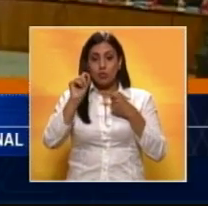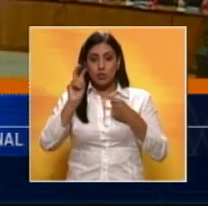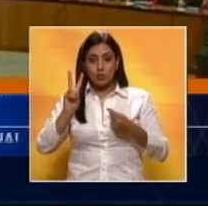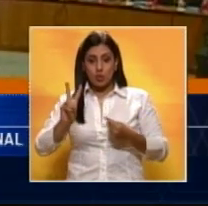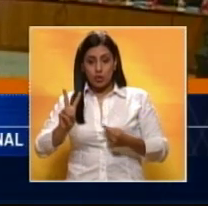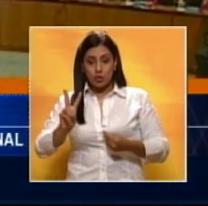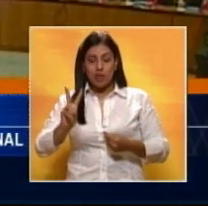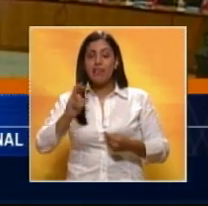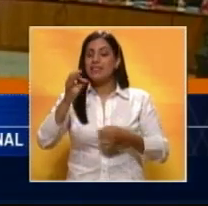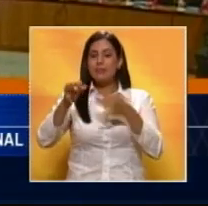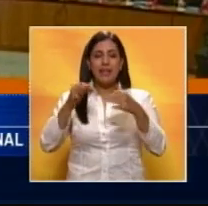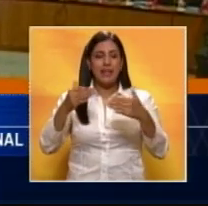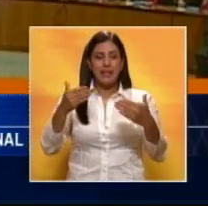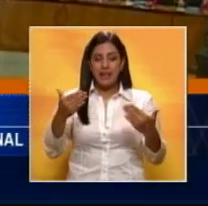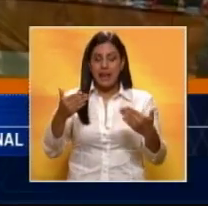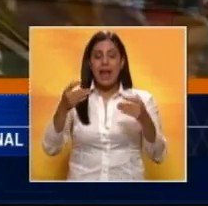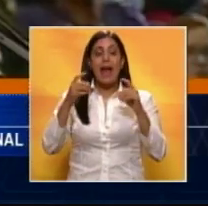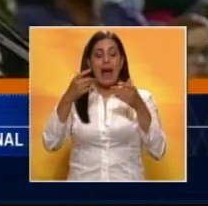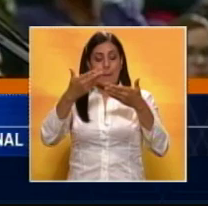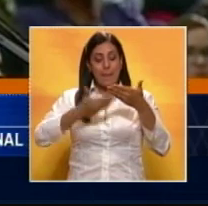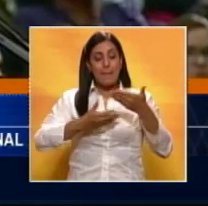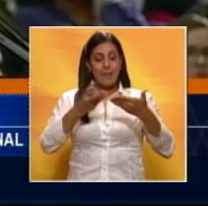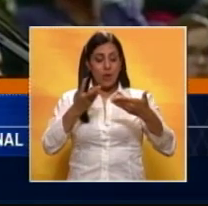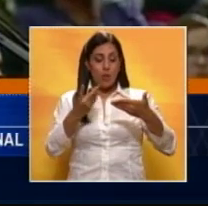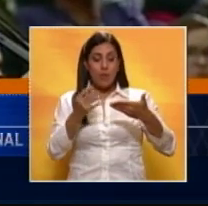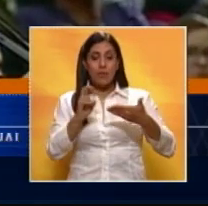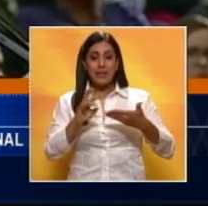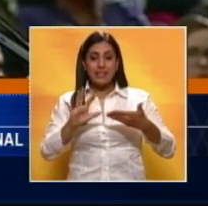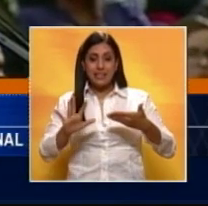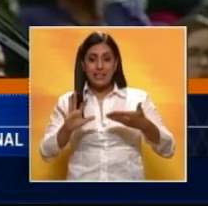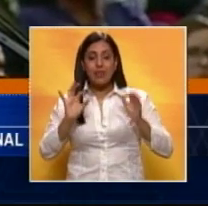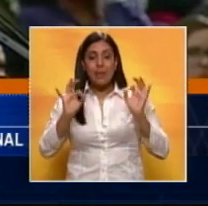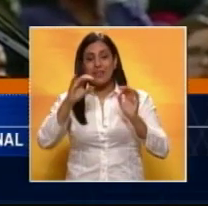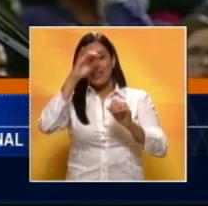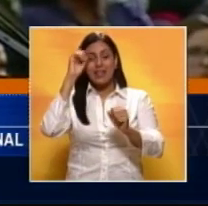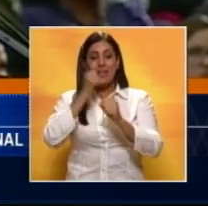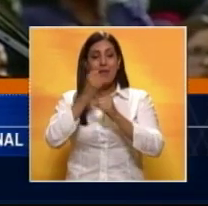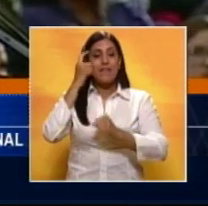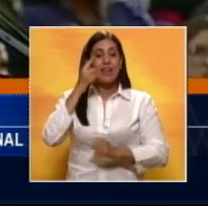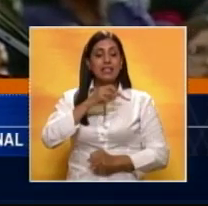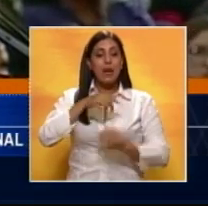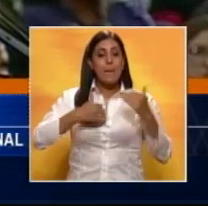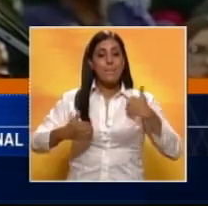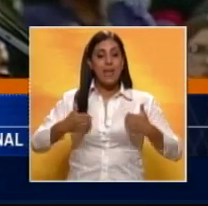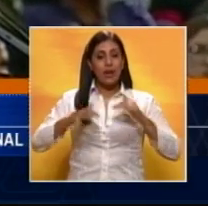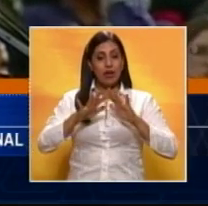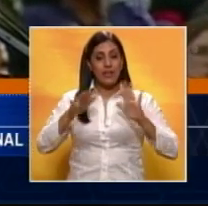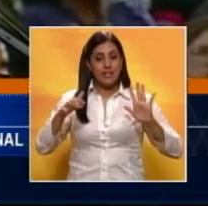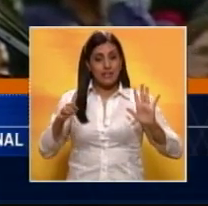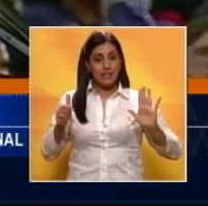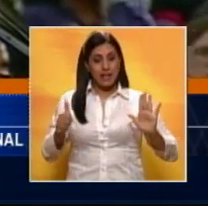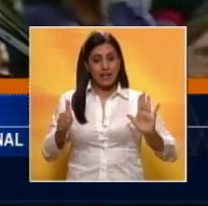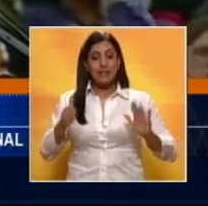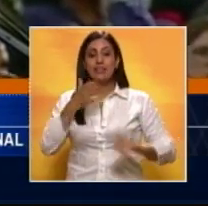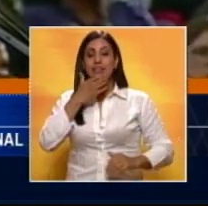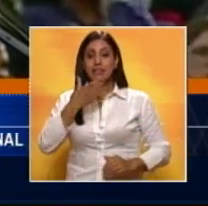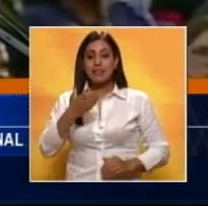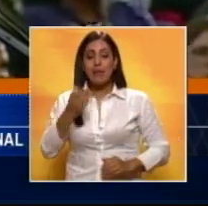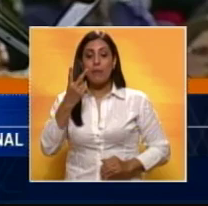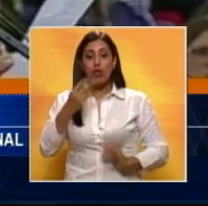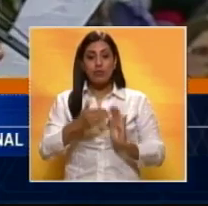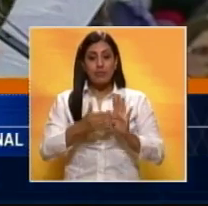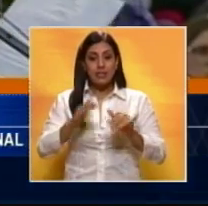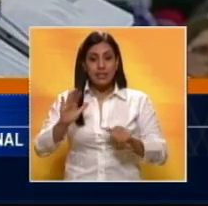1.2 dice: acta número 25 de sesión extraordinaria de fecha miércoles 16 de diciembre